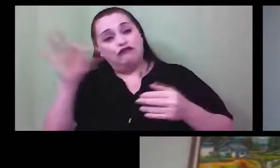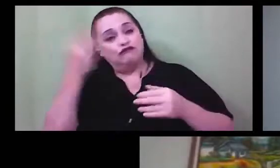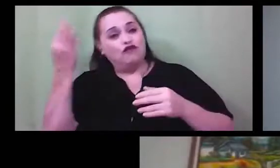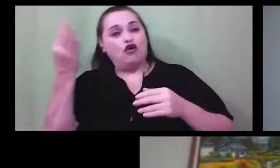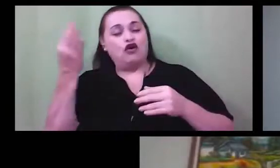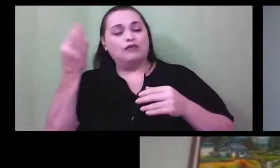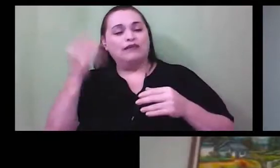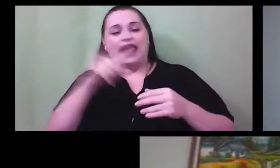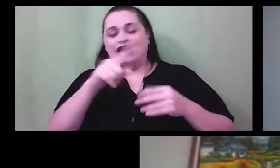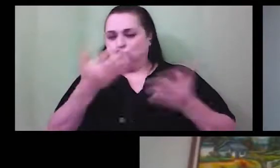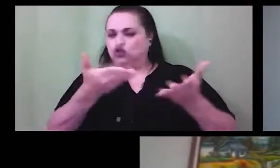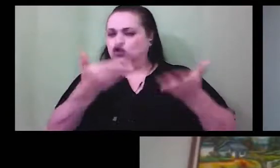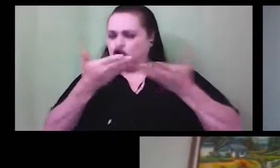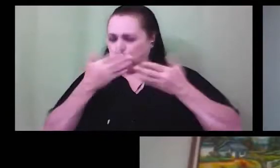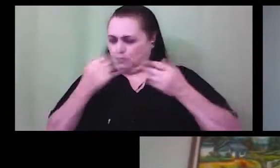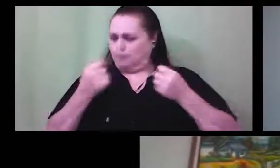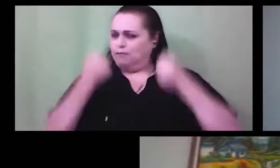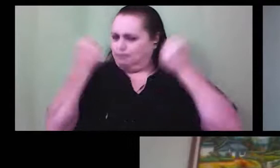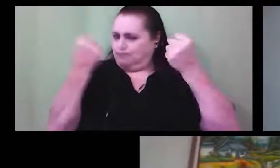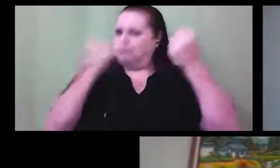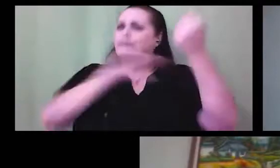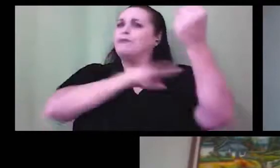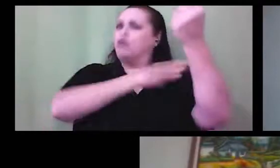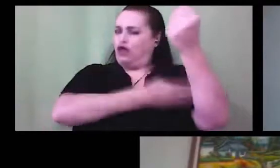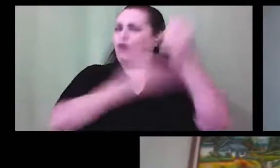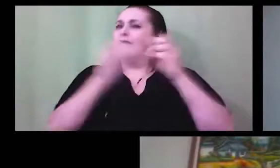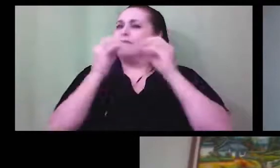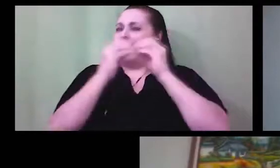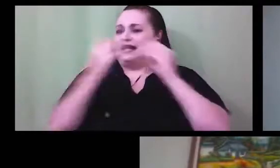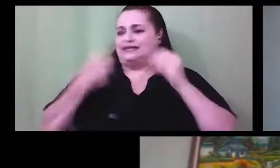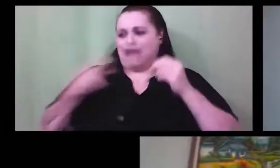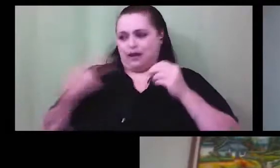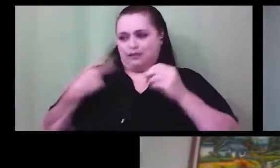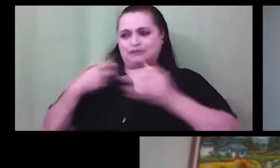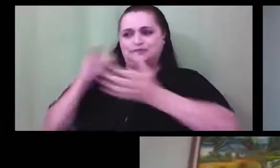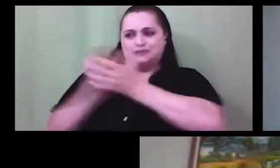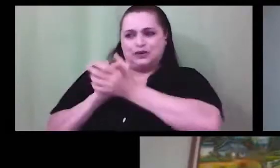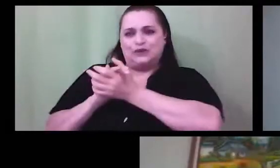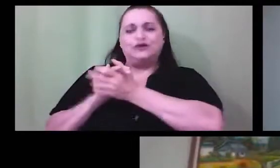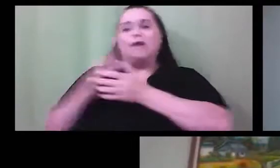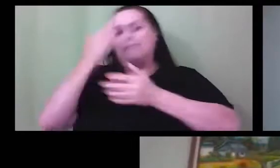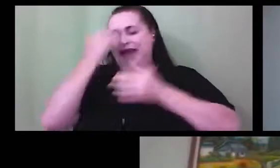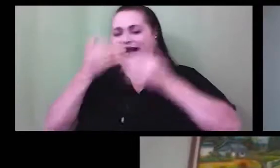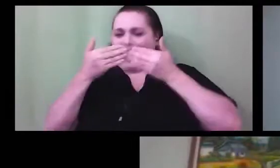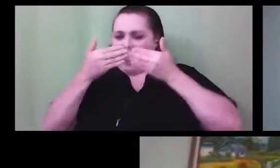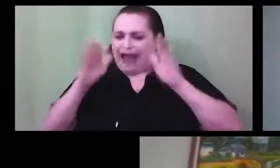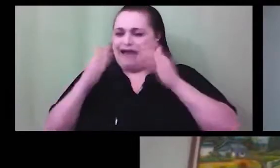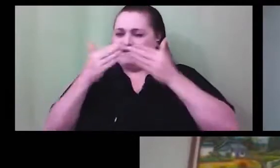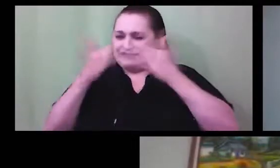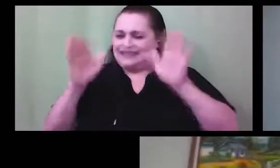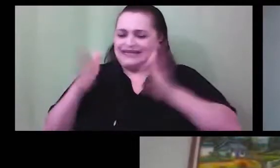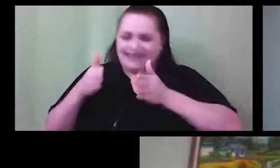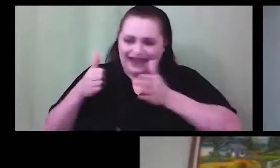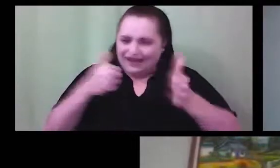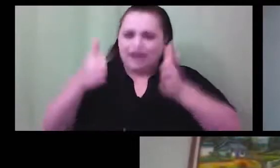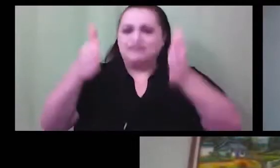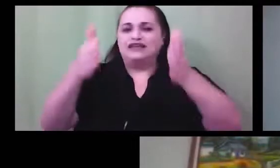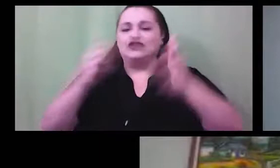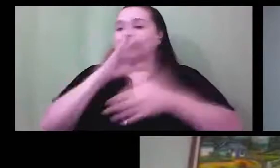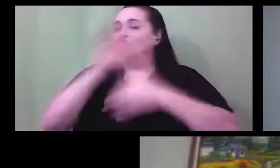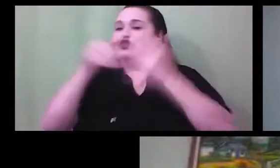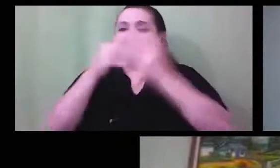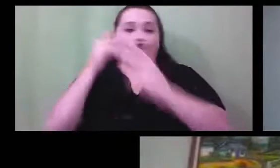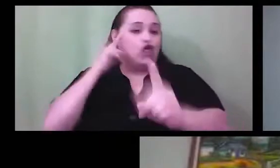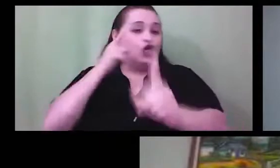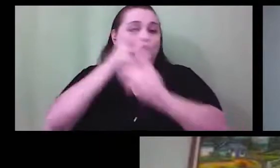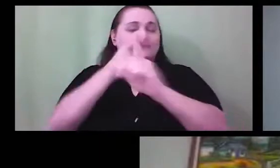nos empoderó todavía un poquito más a mí y a mi esposo para seguir abriendo camino y todo en pro de que se